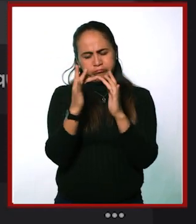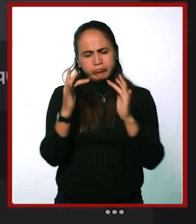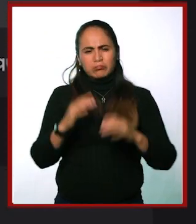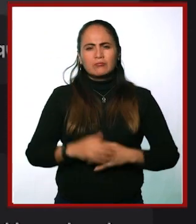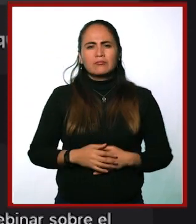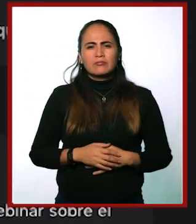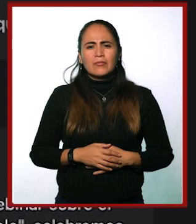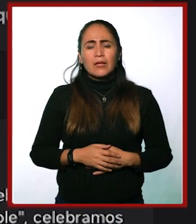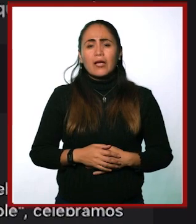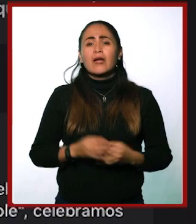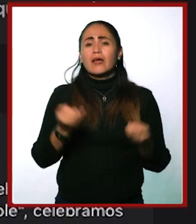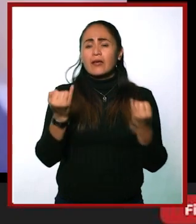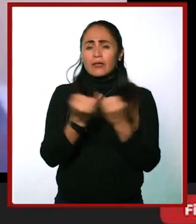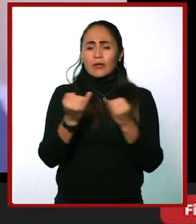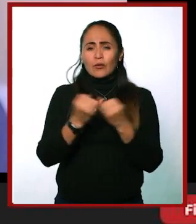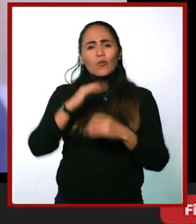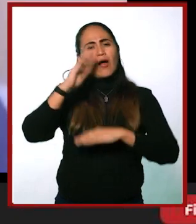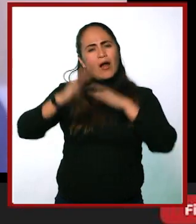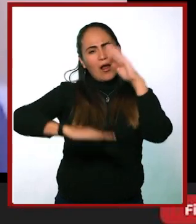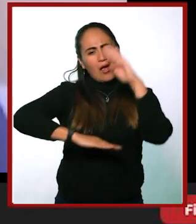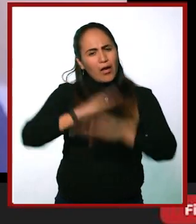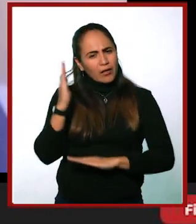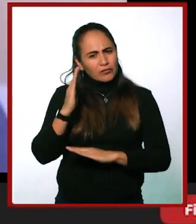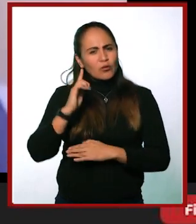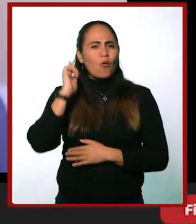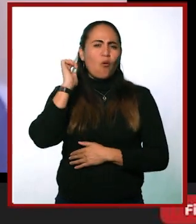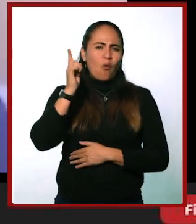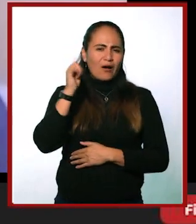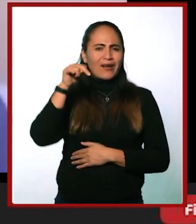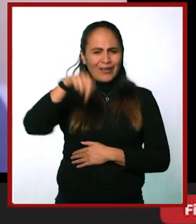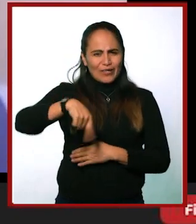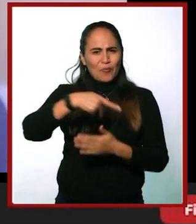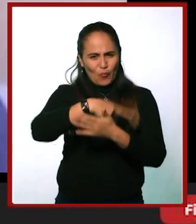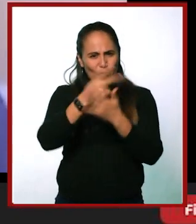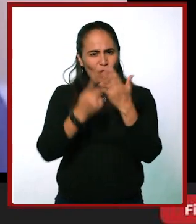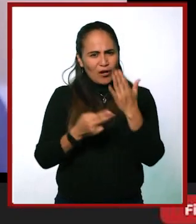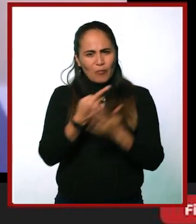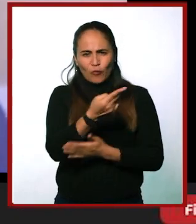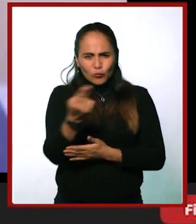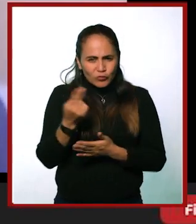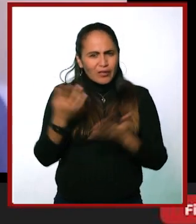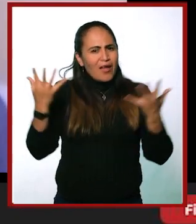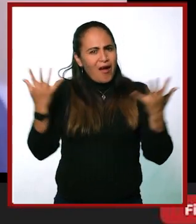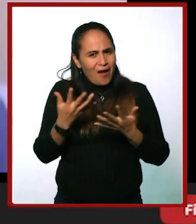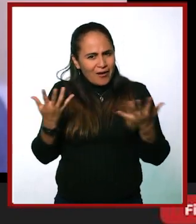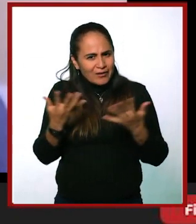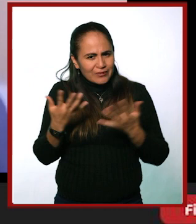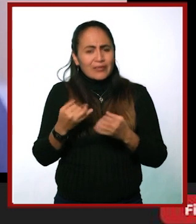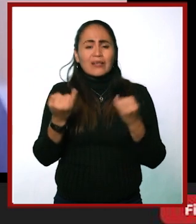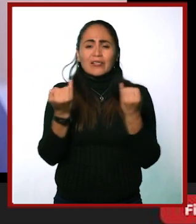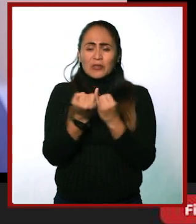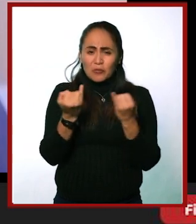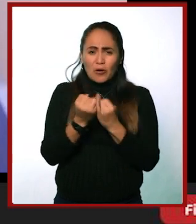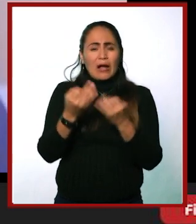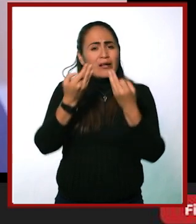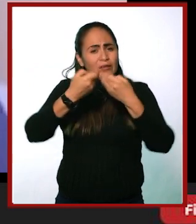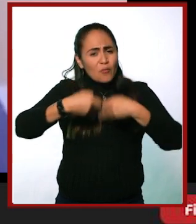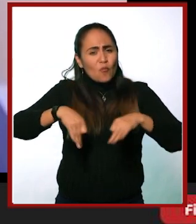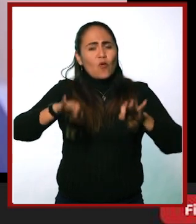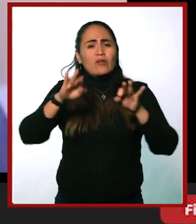supuesto, desearles muchísimo éxito en este programa, en lo que están haciendo, y seguir diciendo,